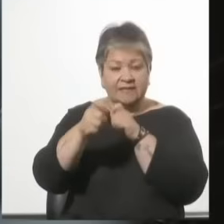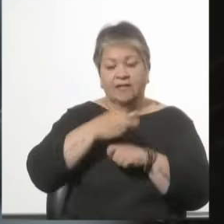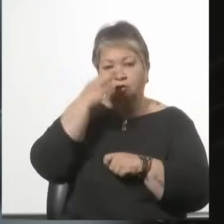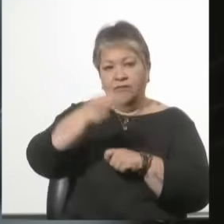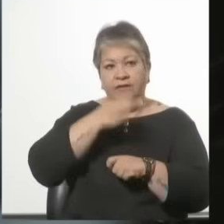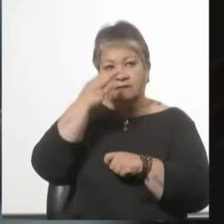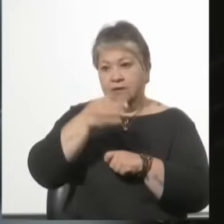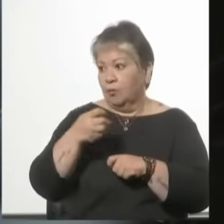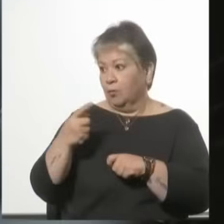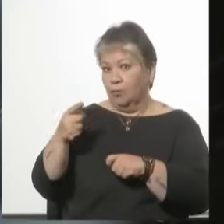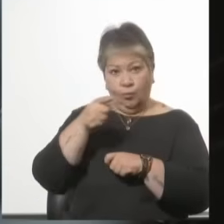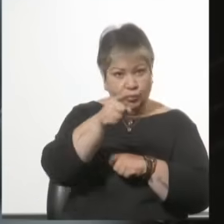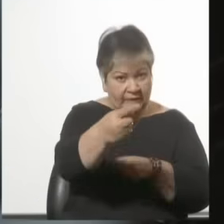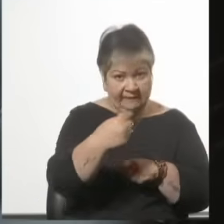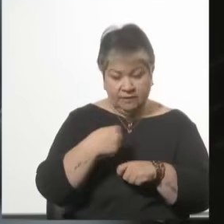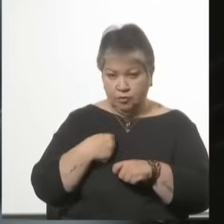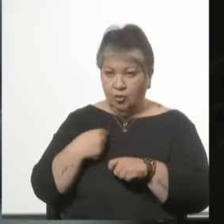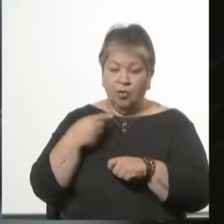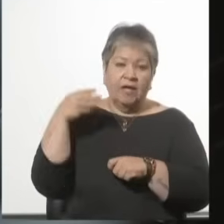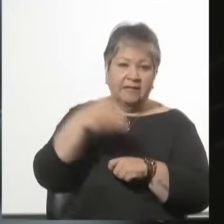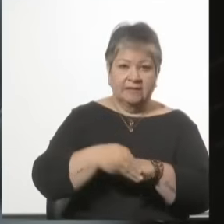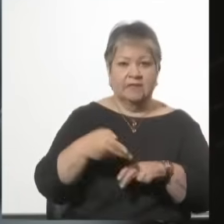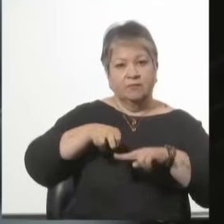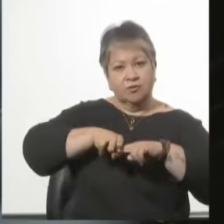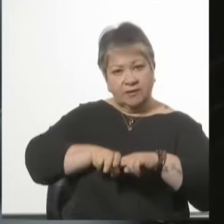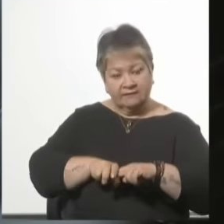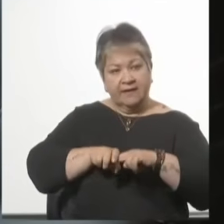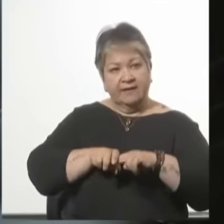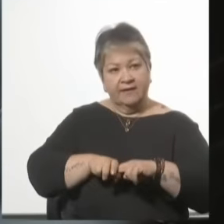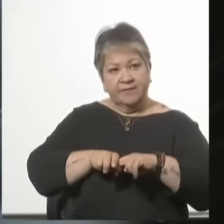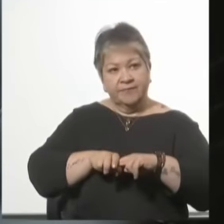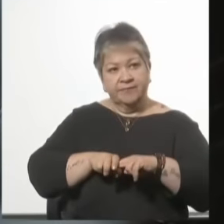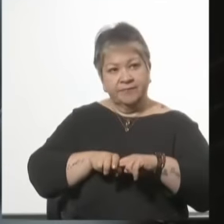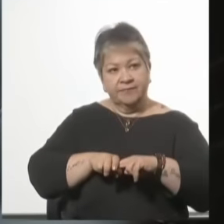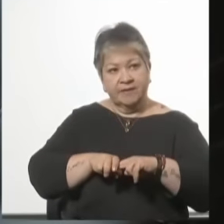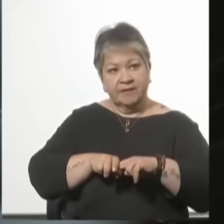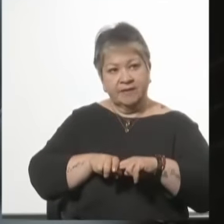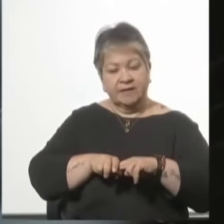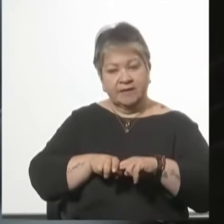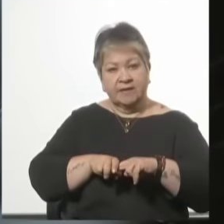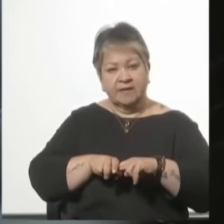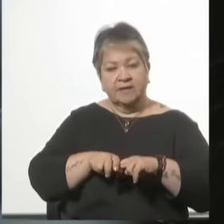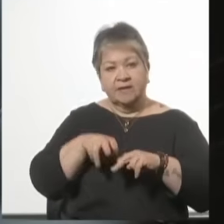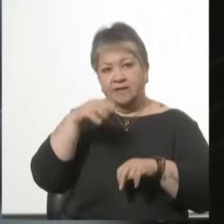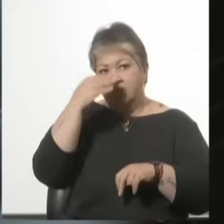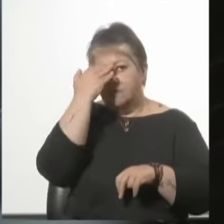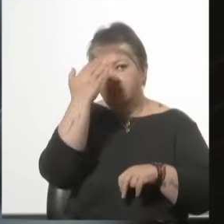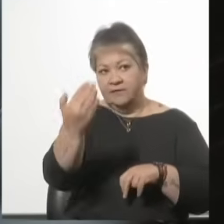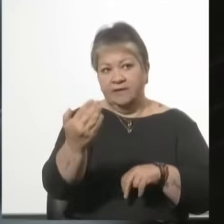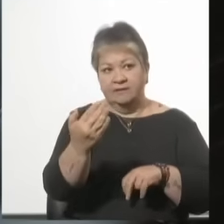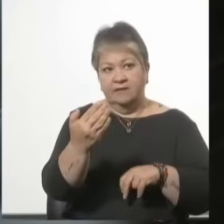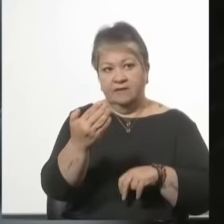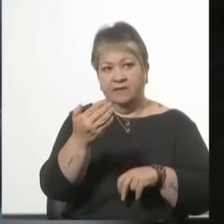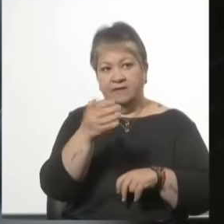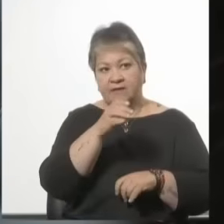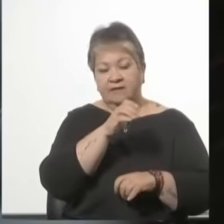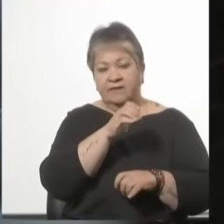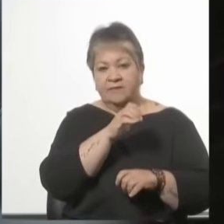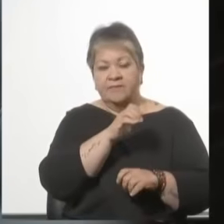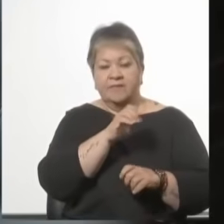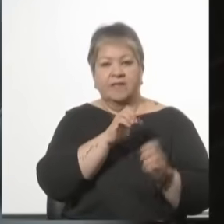yo asistimos, sentadas frente a quienes estaban en nombre del Estado